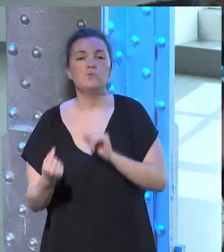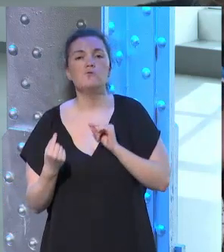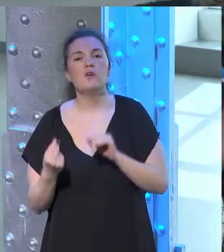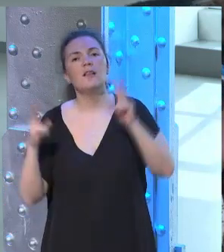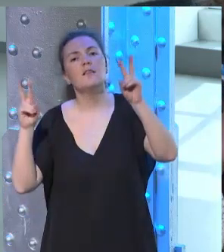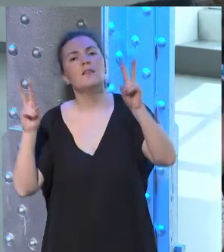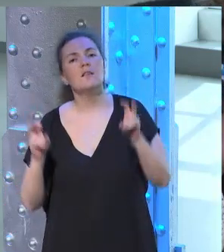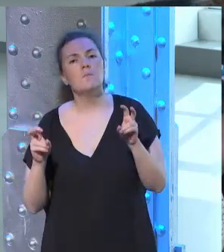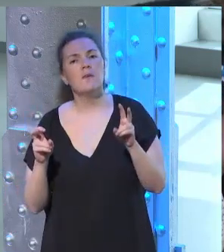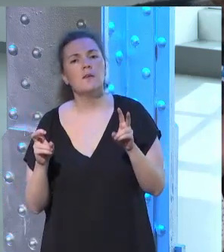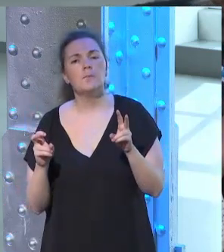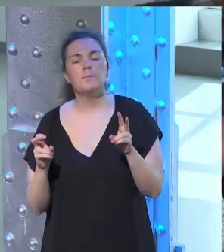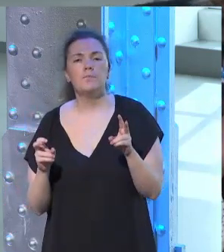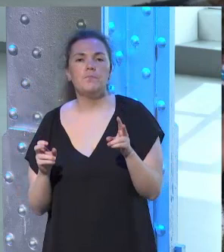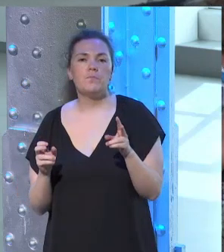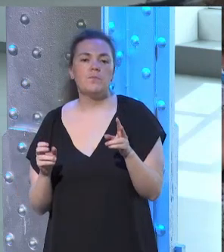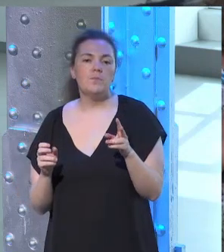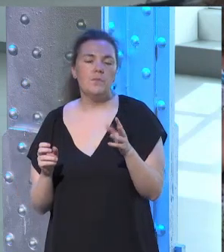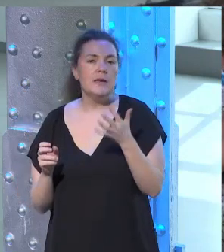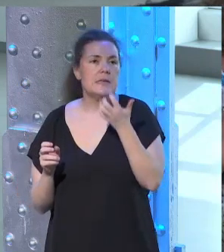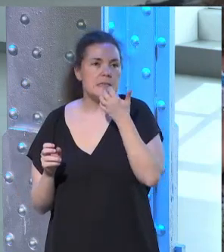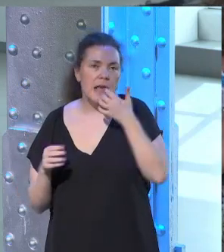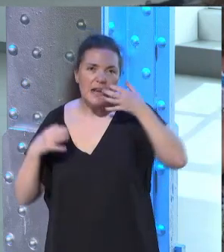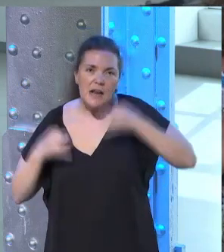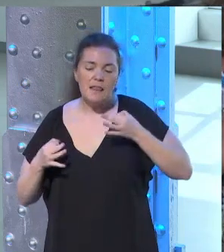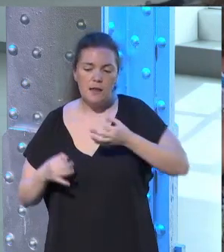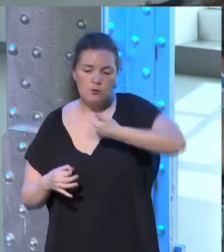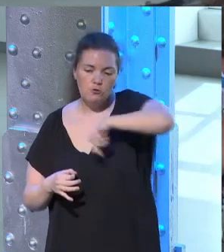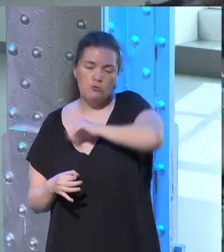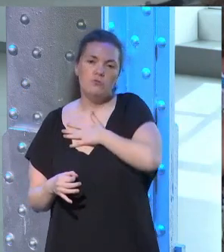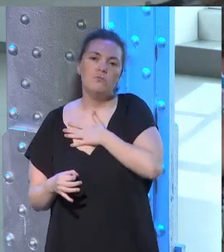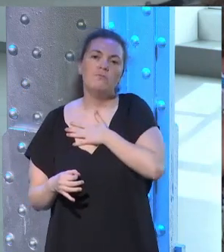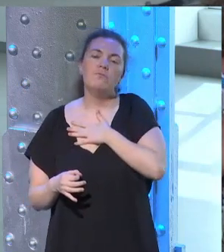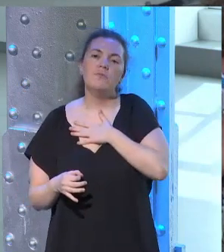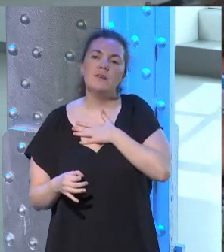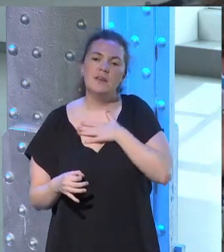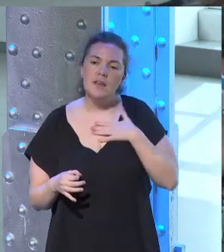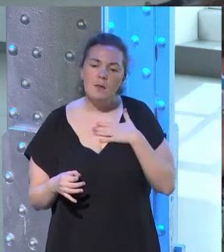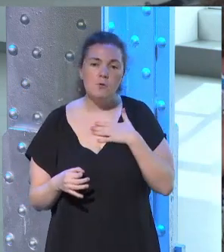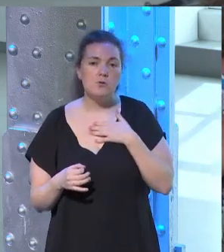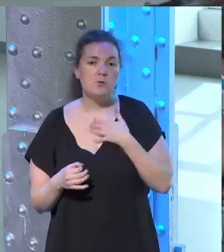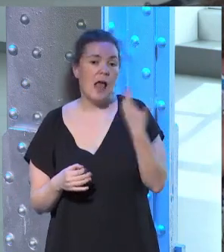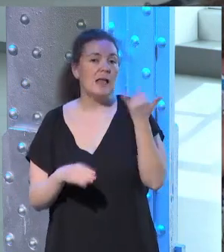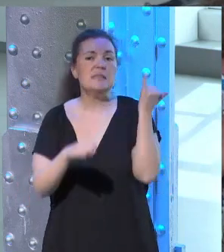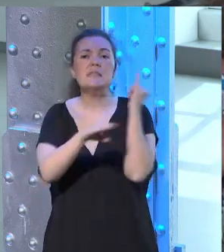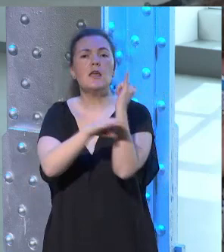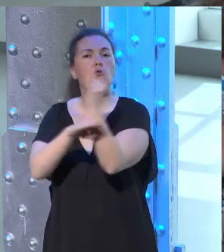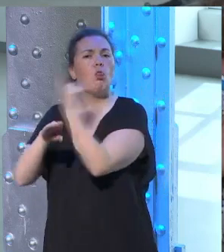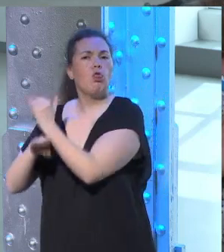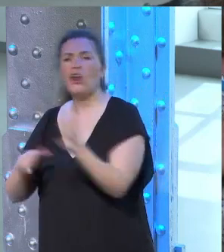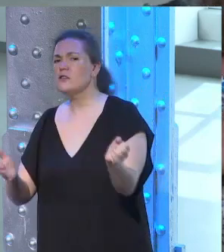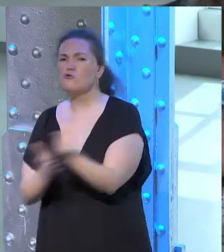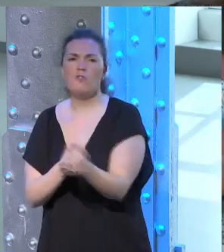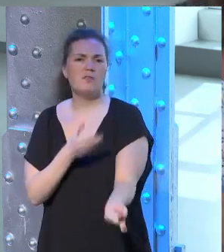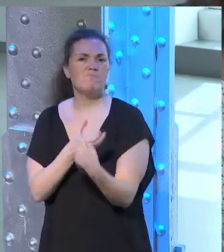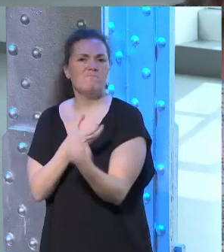la cuestión de que si verdaderamente queremos implicar, ¿no?, a todas las instituciones y entidades